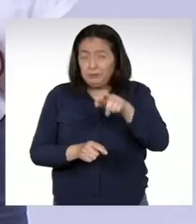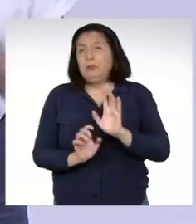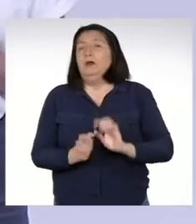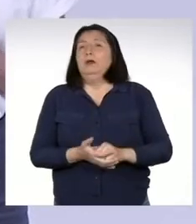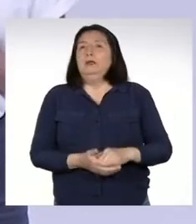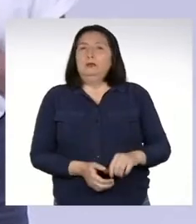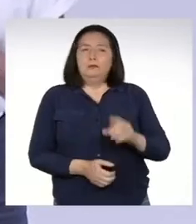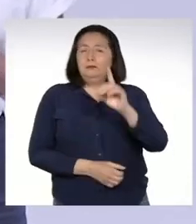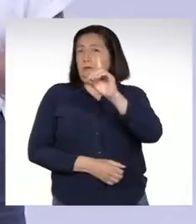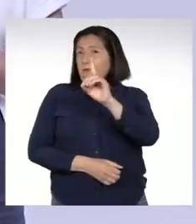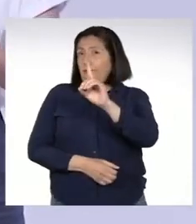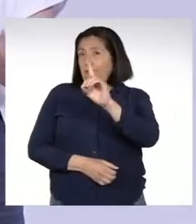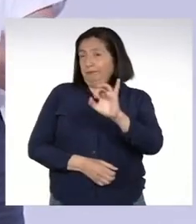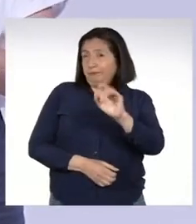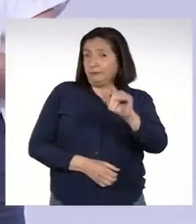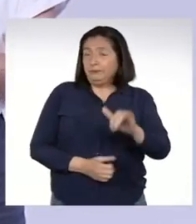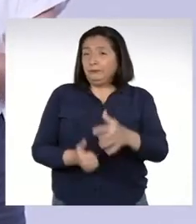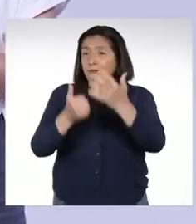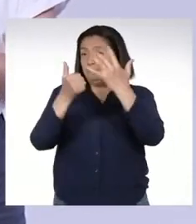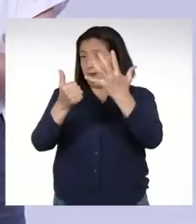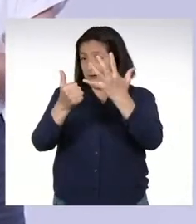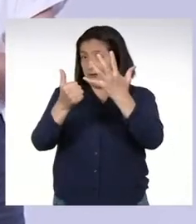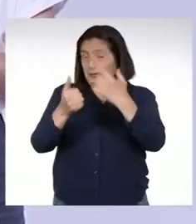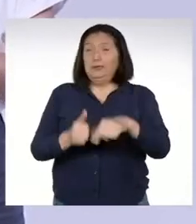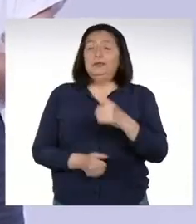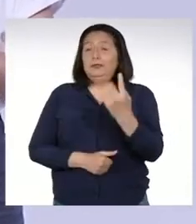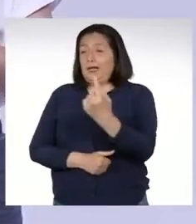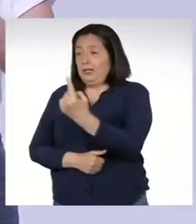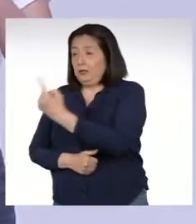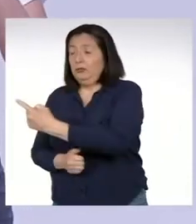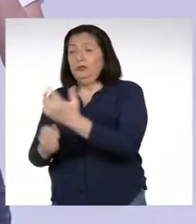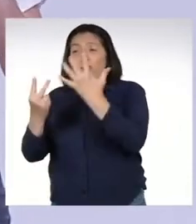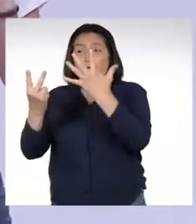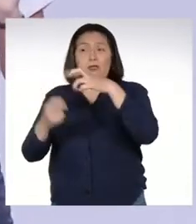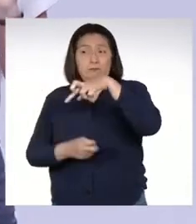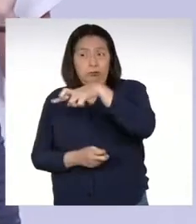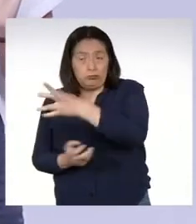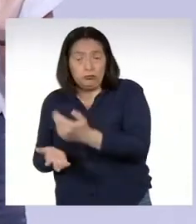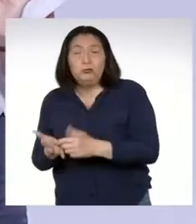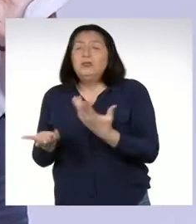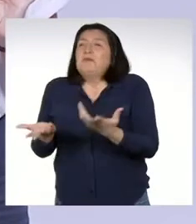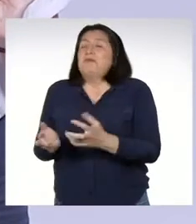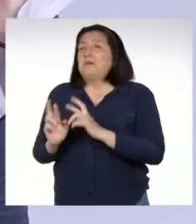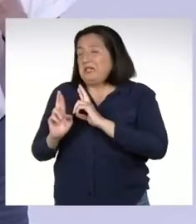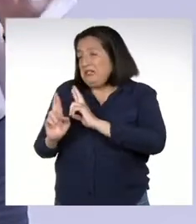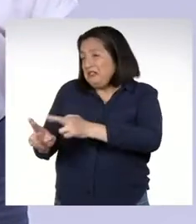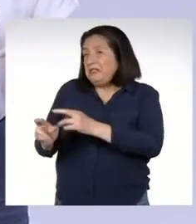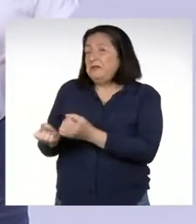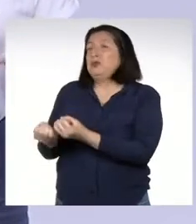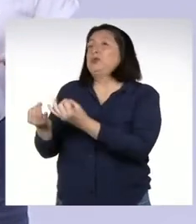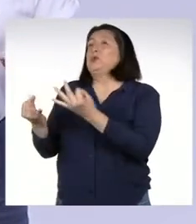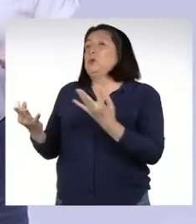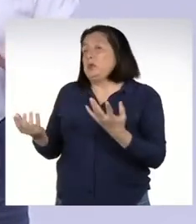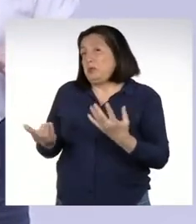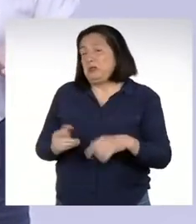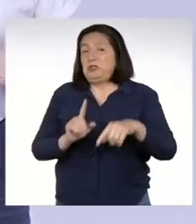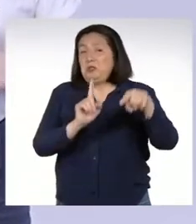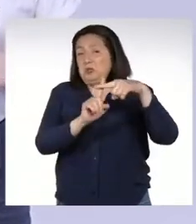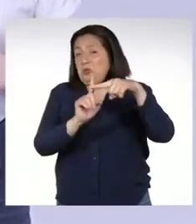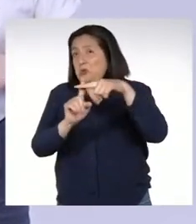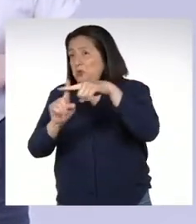Diego derribó 6 botellas de 7 puntos cada uno. Para obtener el resultado de los puntos, Diego puede